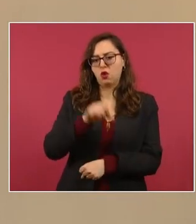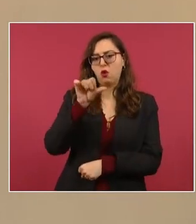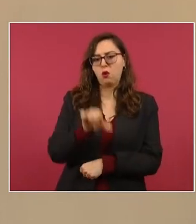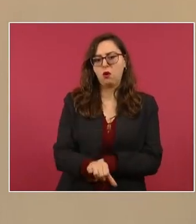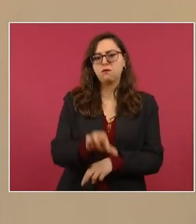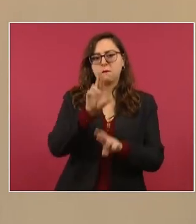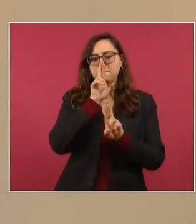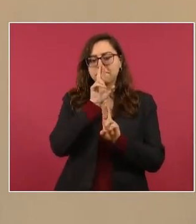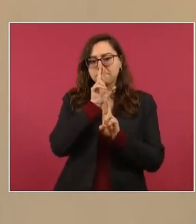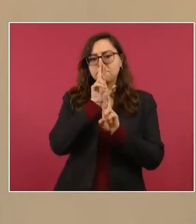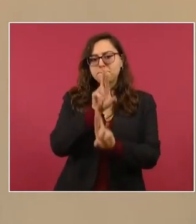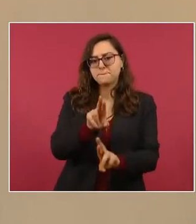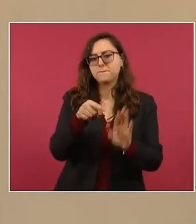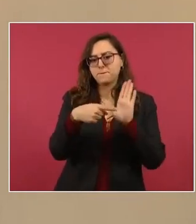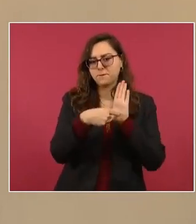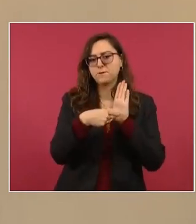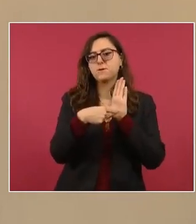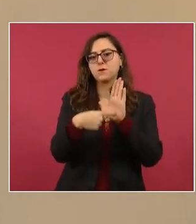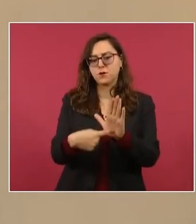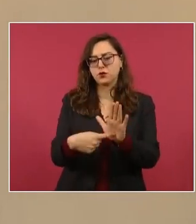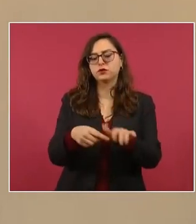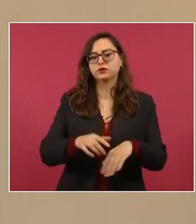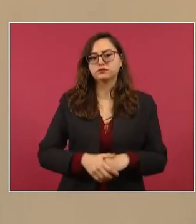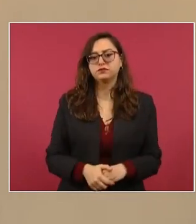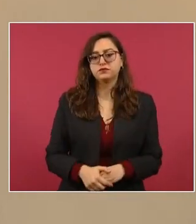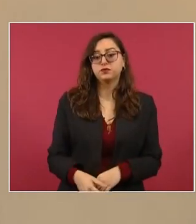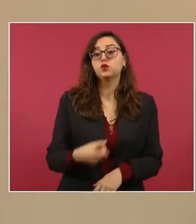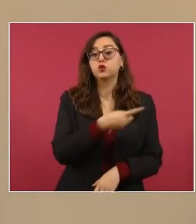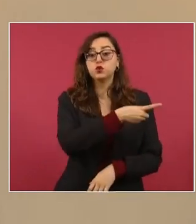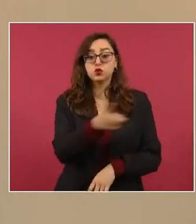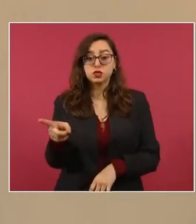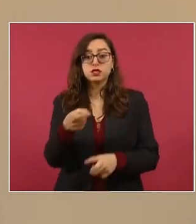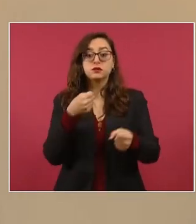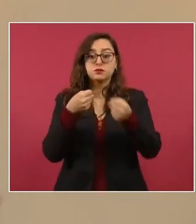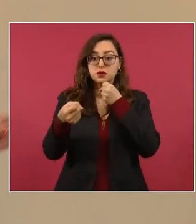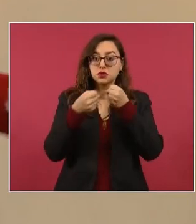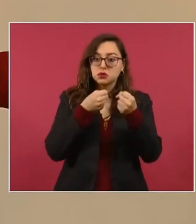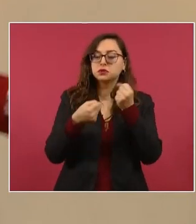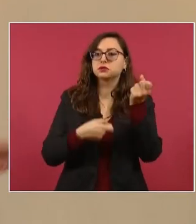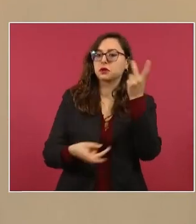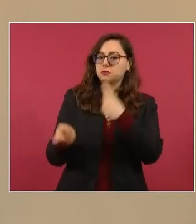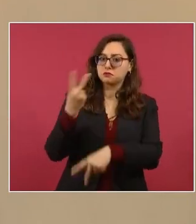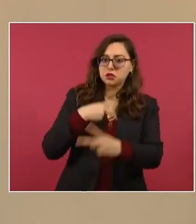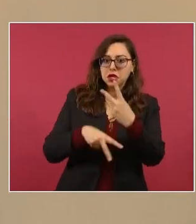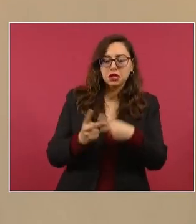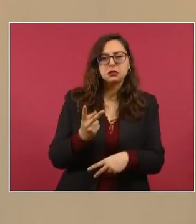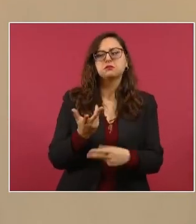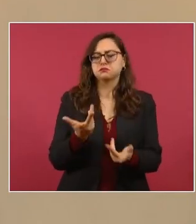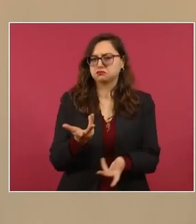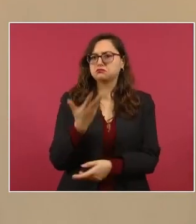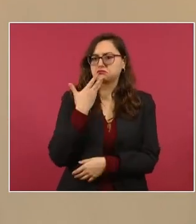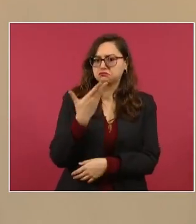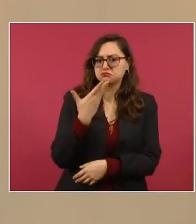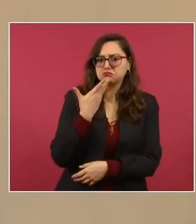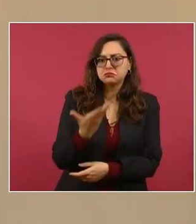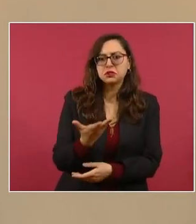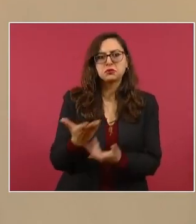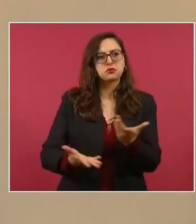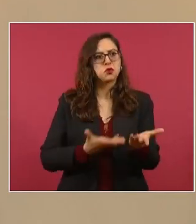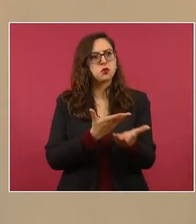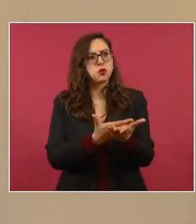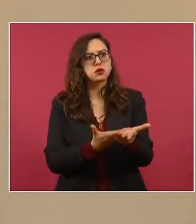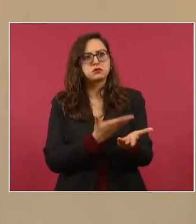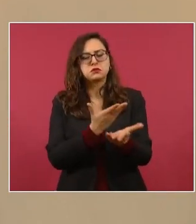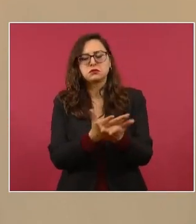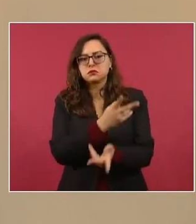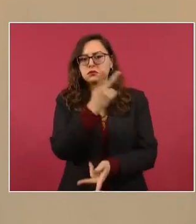de este grupo de periodistas que acuden a la mañanera y que han presentado